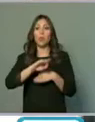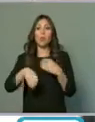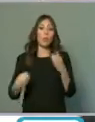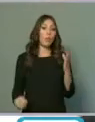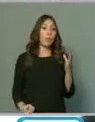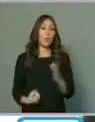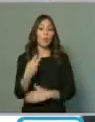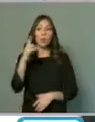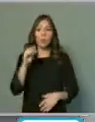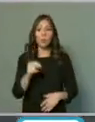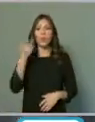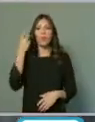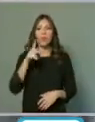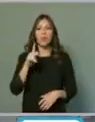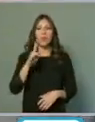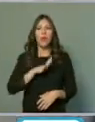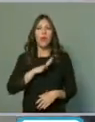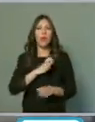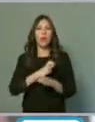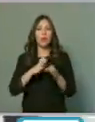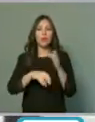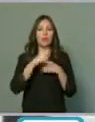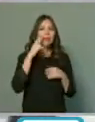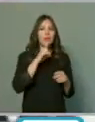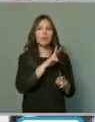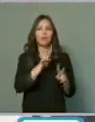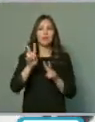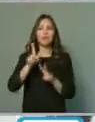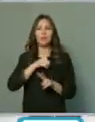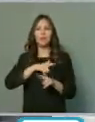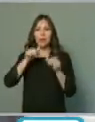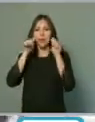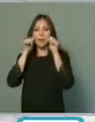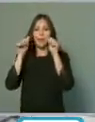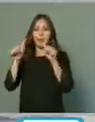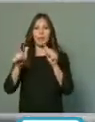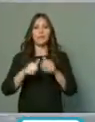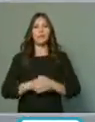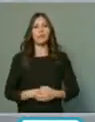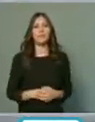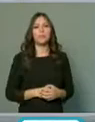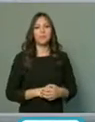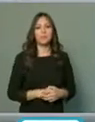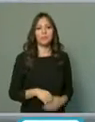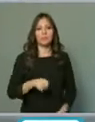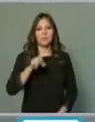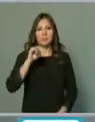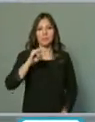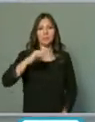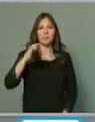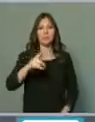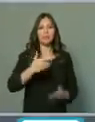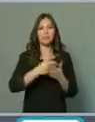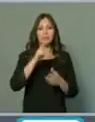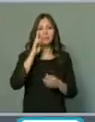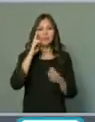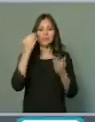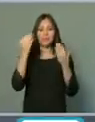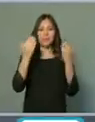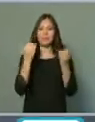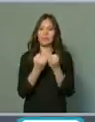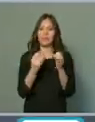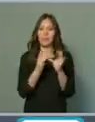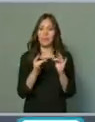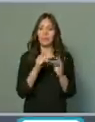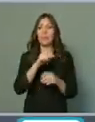pero tiene algo que te hace voltearlas a ver. Exacto, y ahora que hablas de la parte visual, me gustaría también